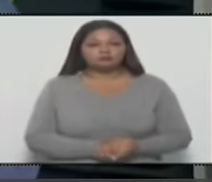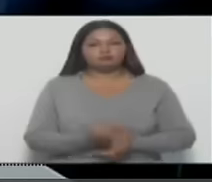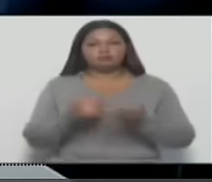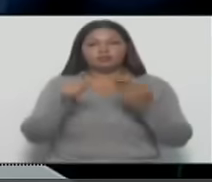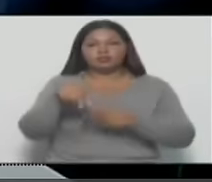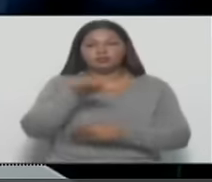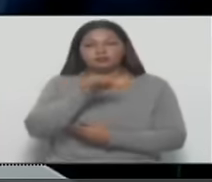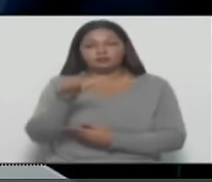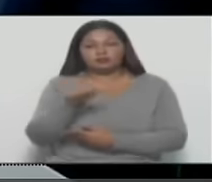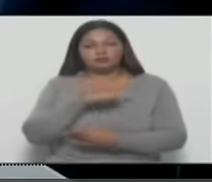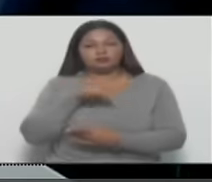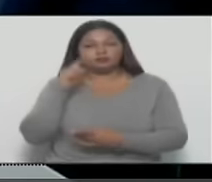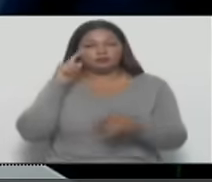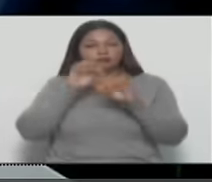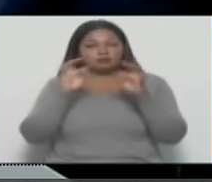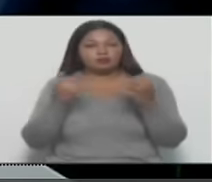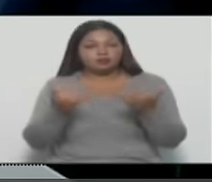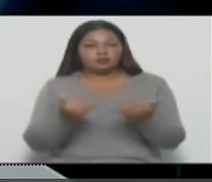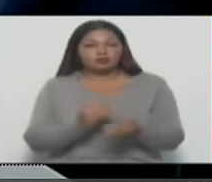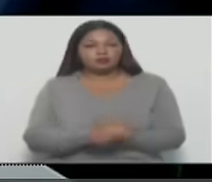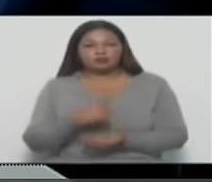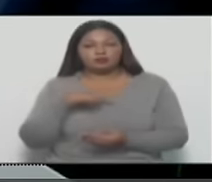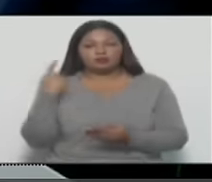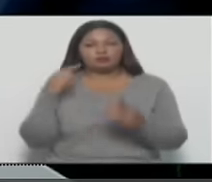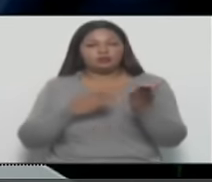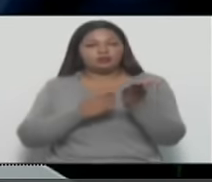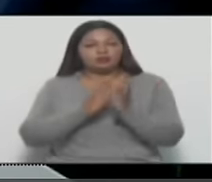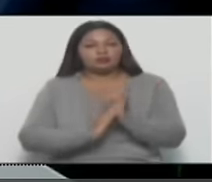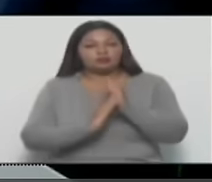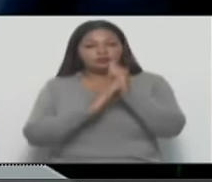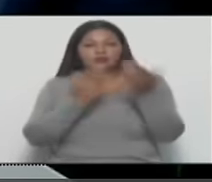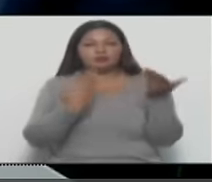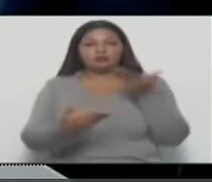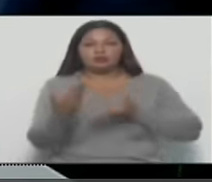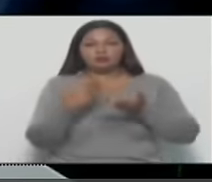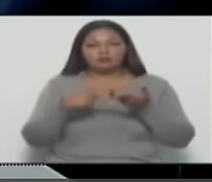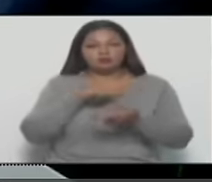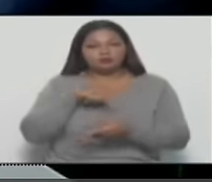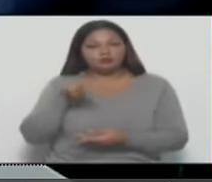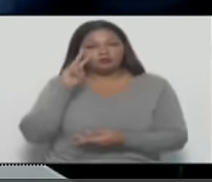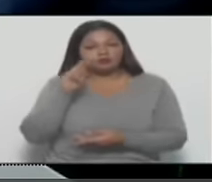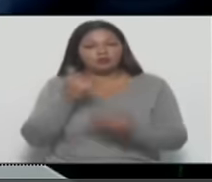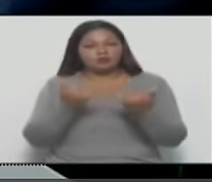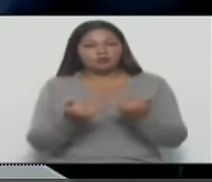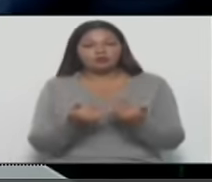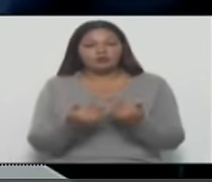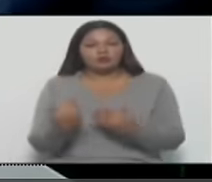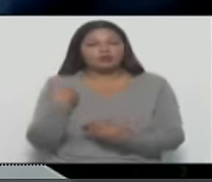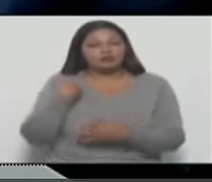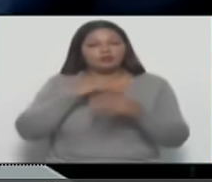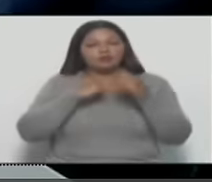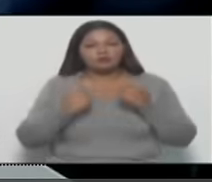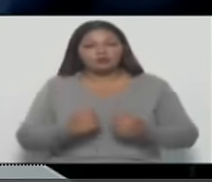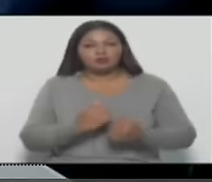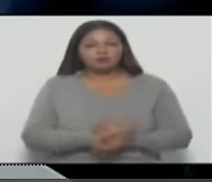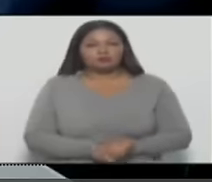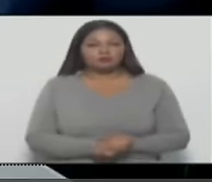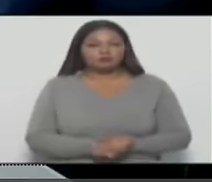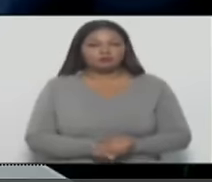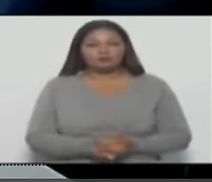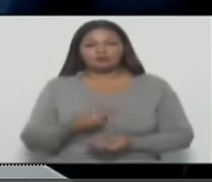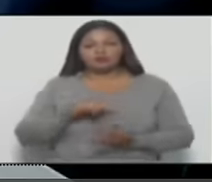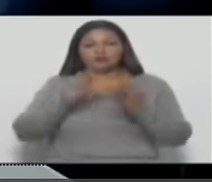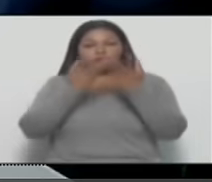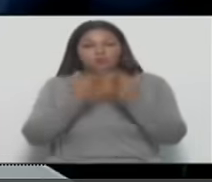semana, si tenemos una denegación de servicios en los enlaces CanTV, obviamente nos vemos afectados nosotros como entes de la administración